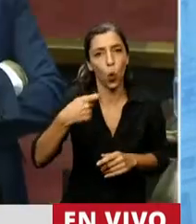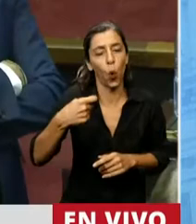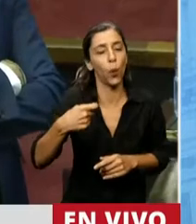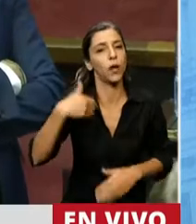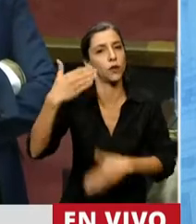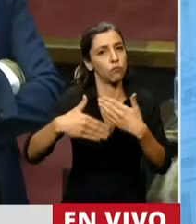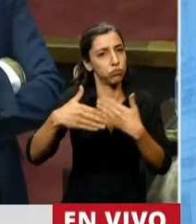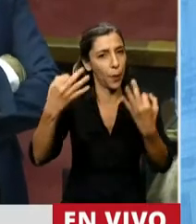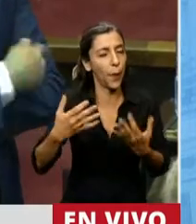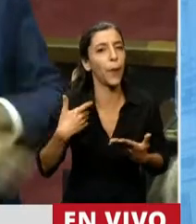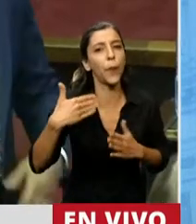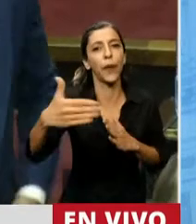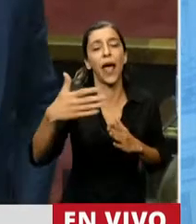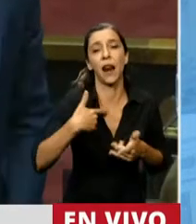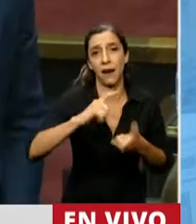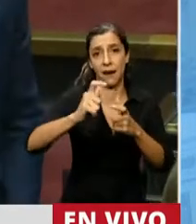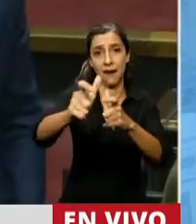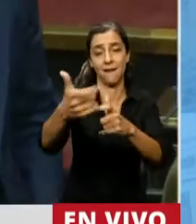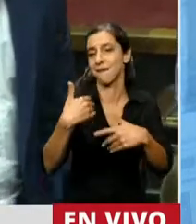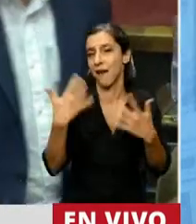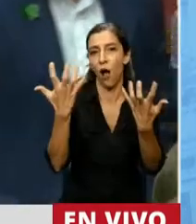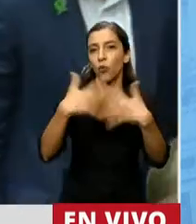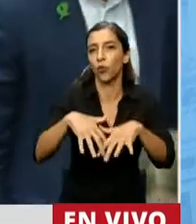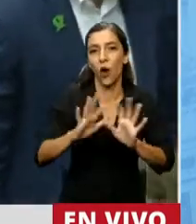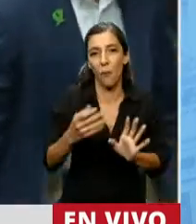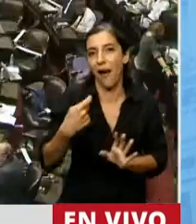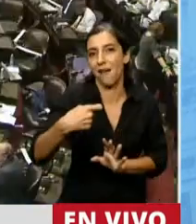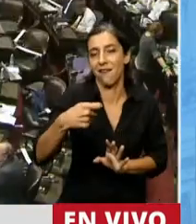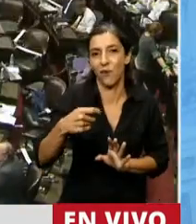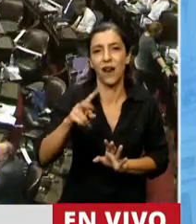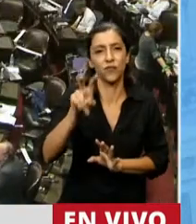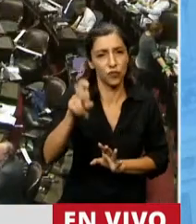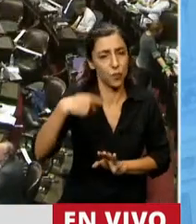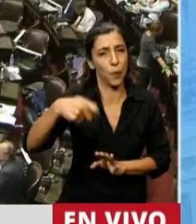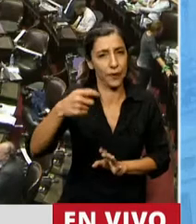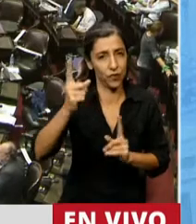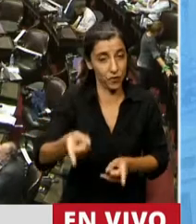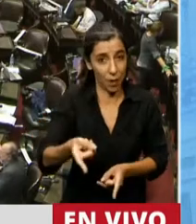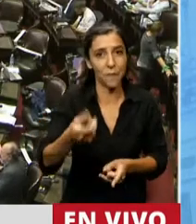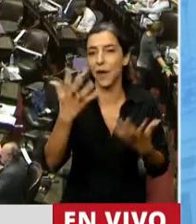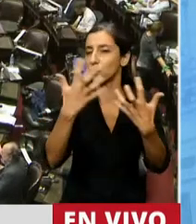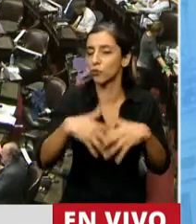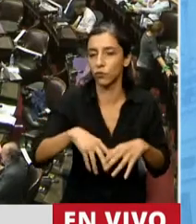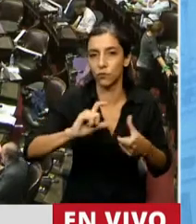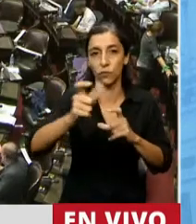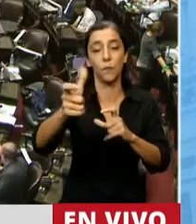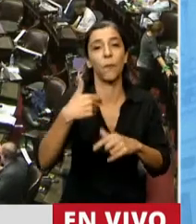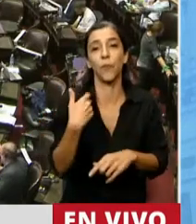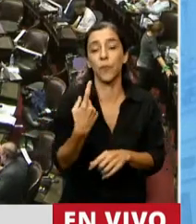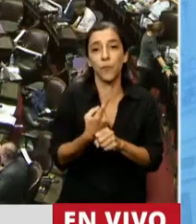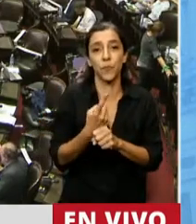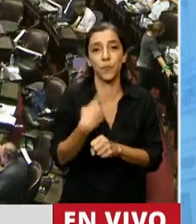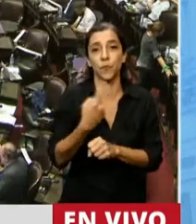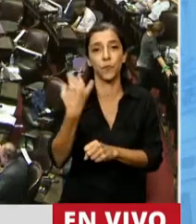el tiempo, con movilidad directa para jubilados y pensiones. Pero para eso es necesario revertir la